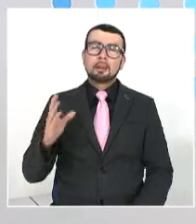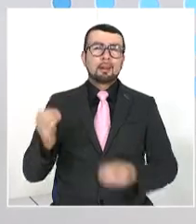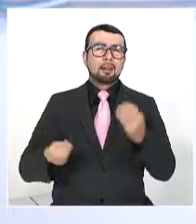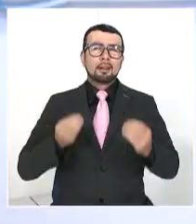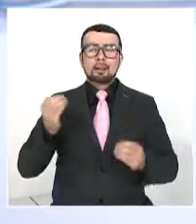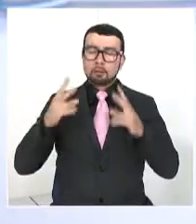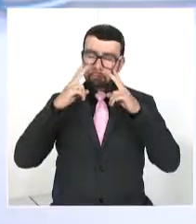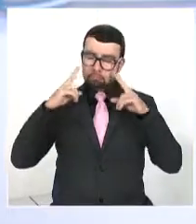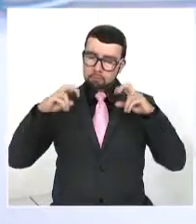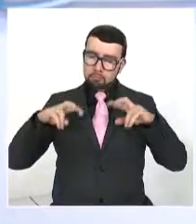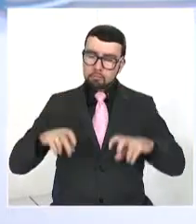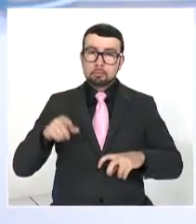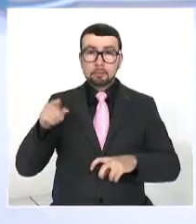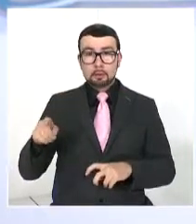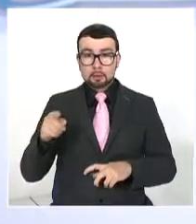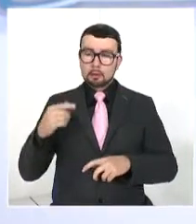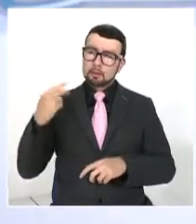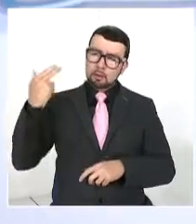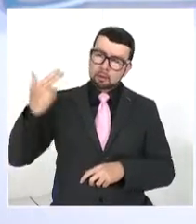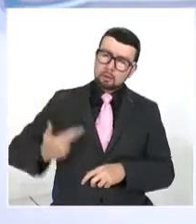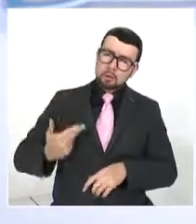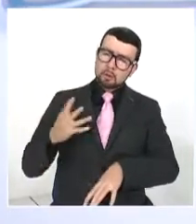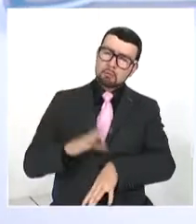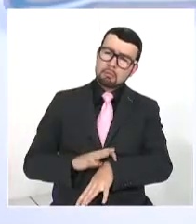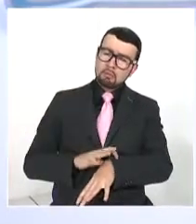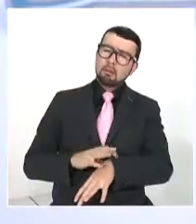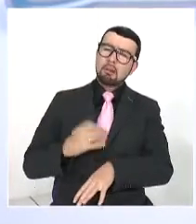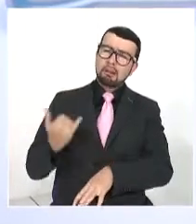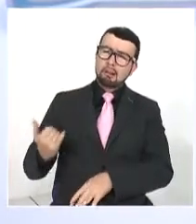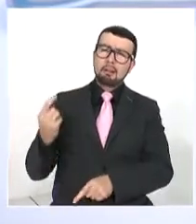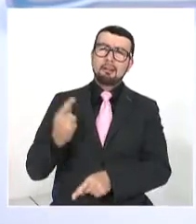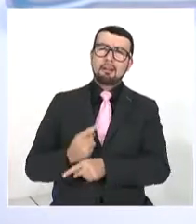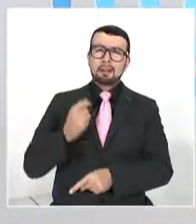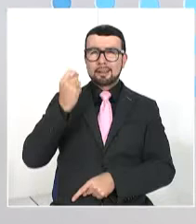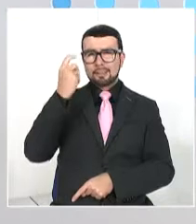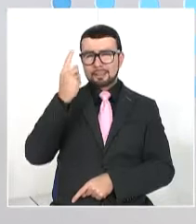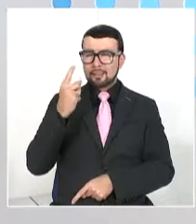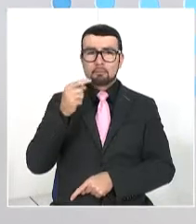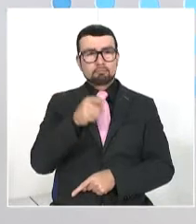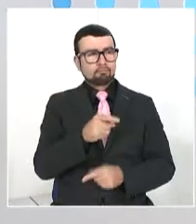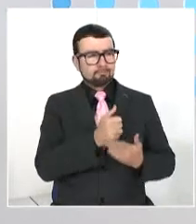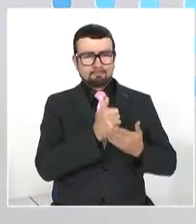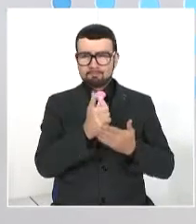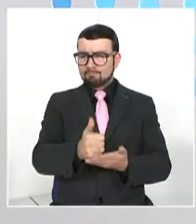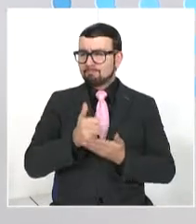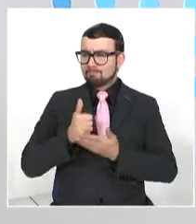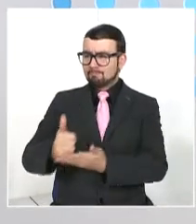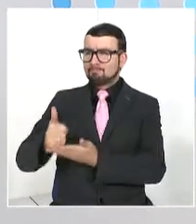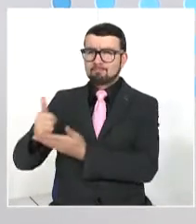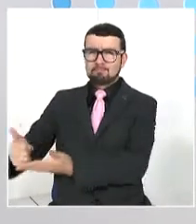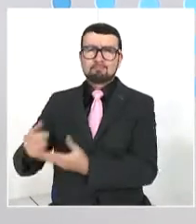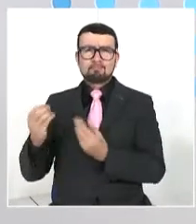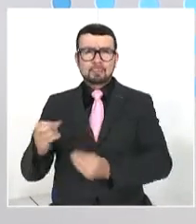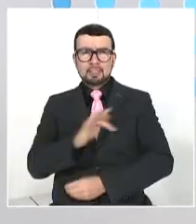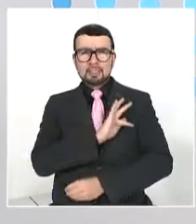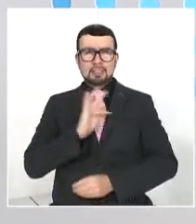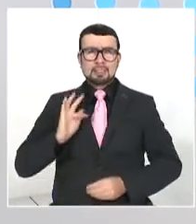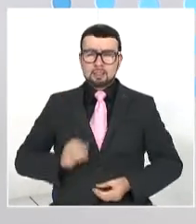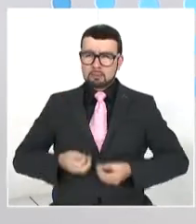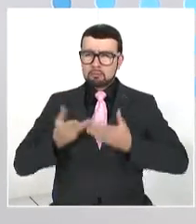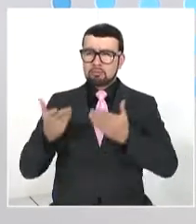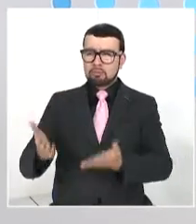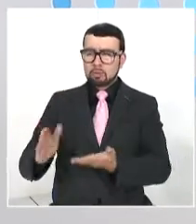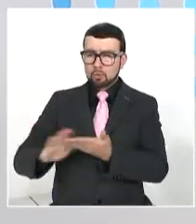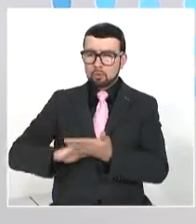análisis de una historia clínica para entender tantas ayudas terapéuticas que hay en el manejo de la enfermedad y de muchas